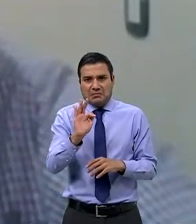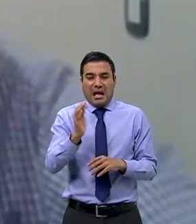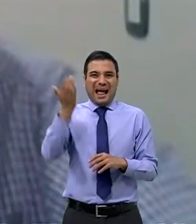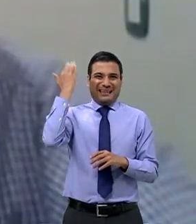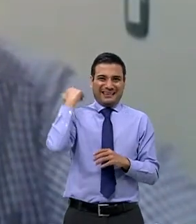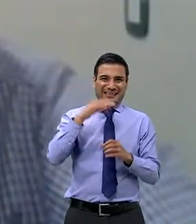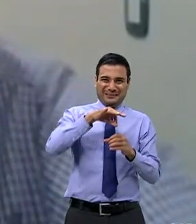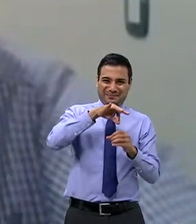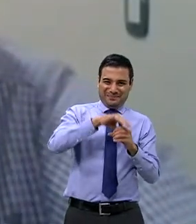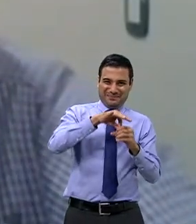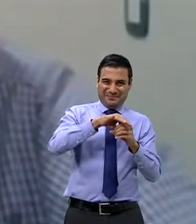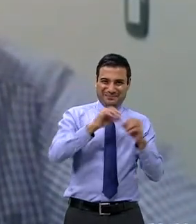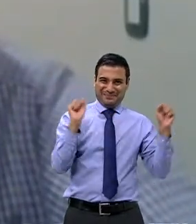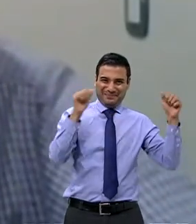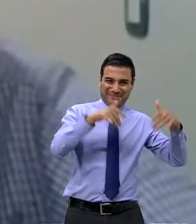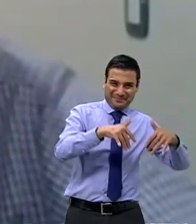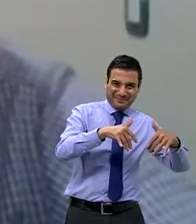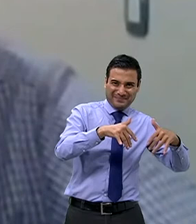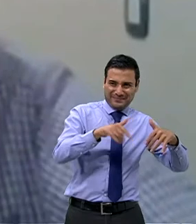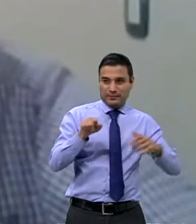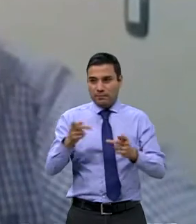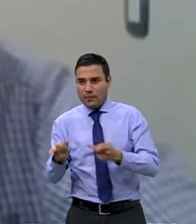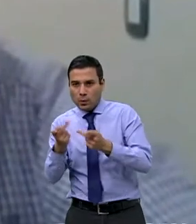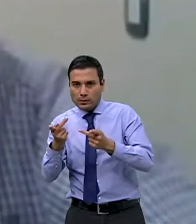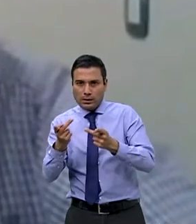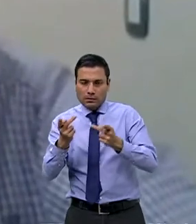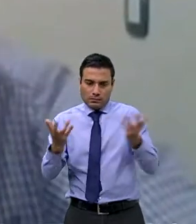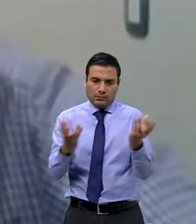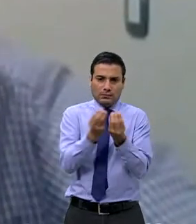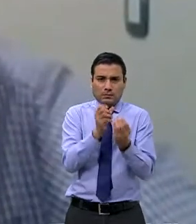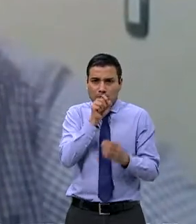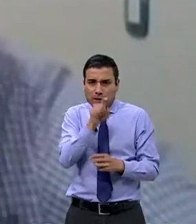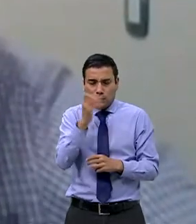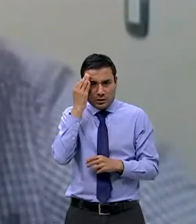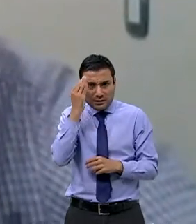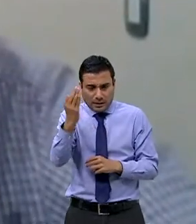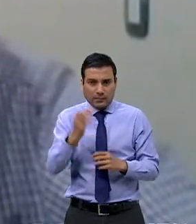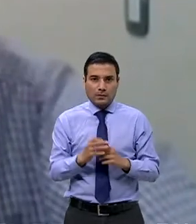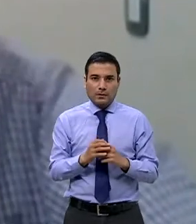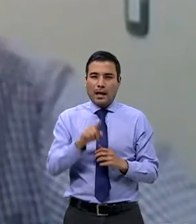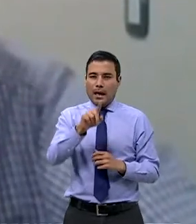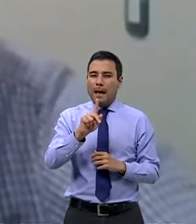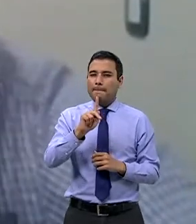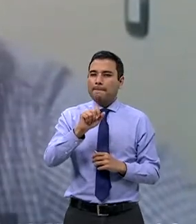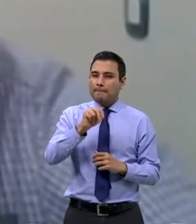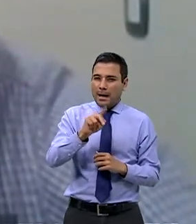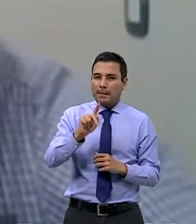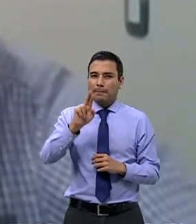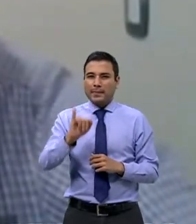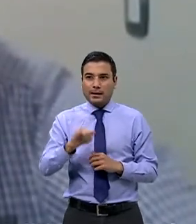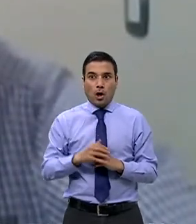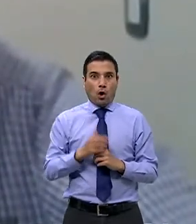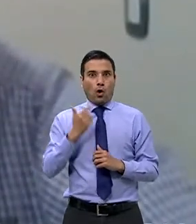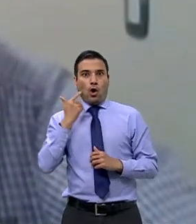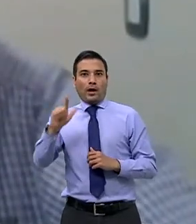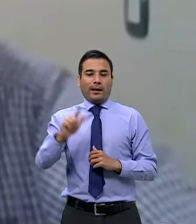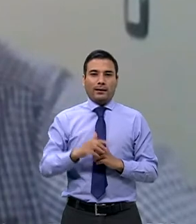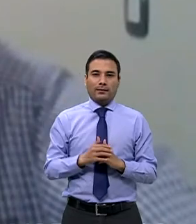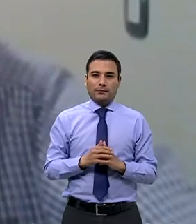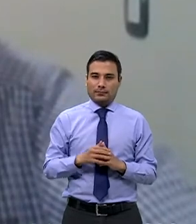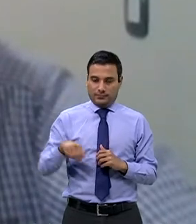oposición y el pri y el pan se opusieron porque tenían terror de que fuera concurrente con la elección